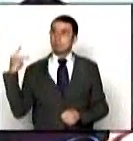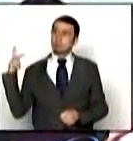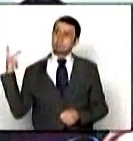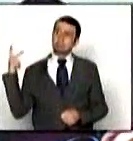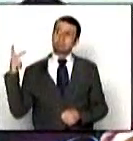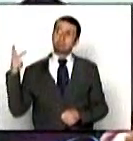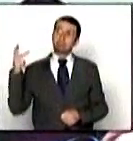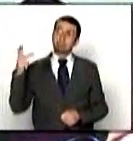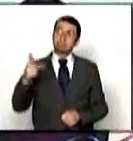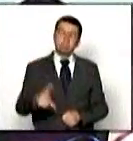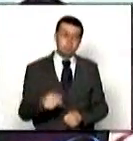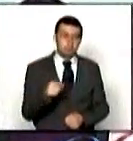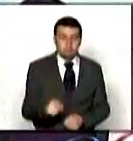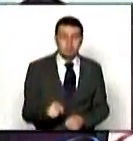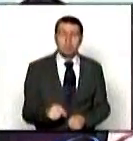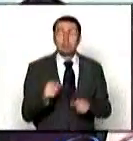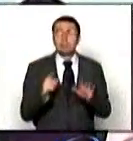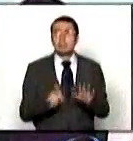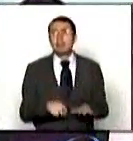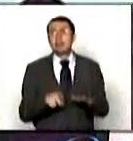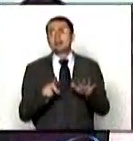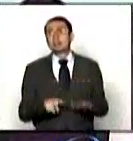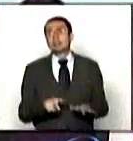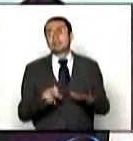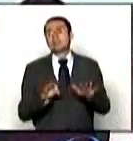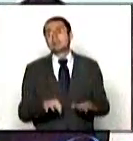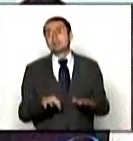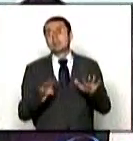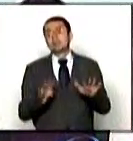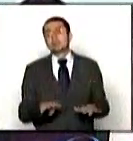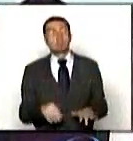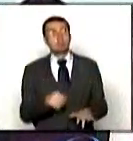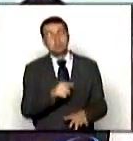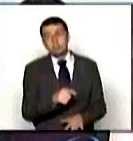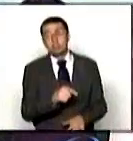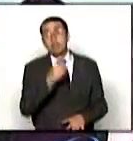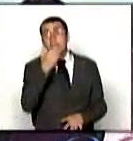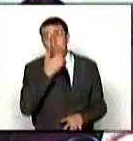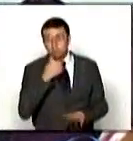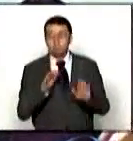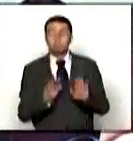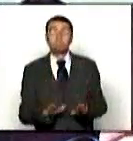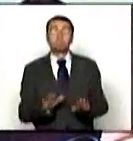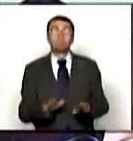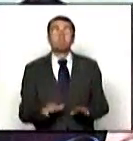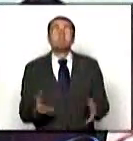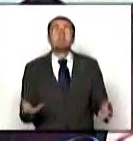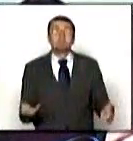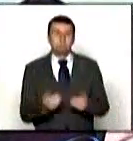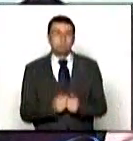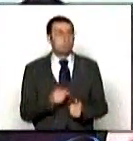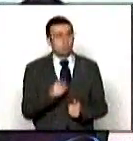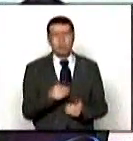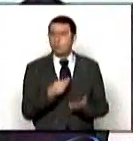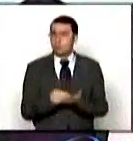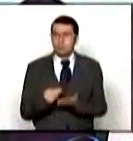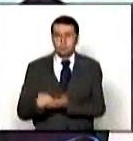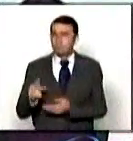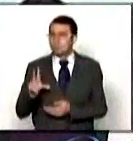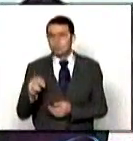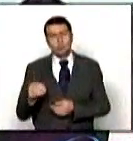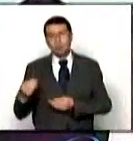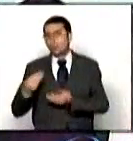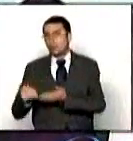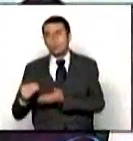después mantengan muchos meses en los supermercados para que usted las pueda comprar. Entonces, las frutas no se compran en los supermercados, las frutas